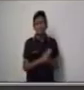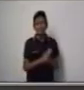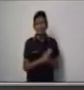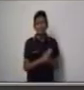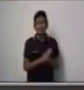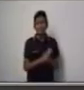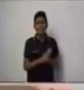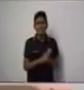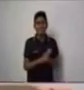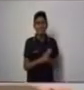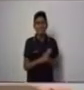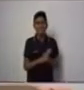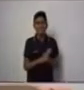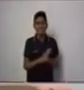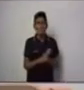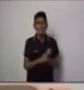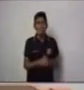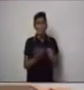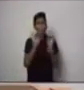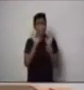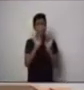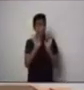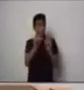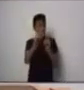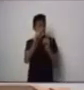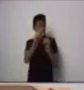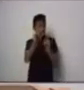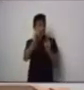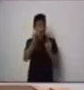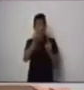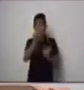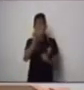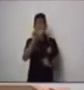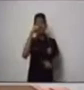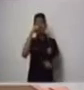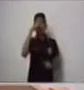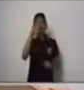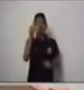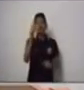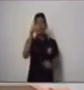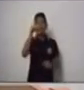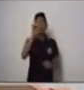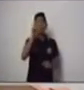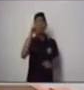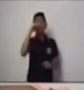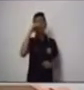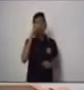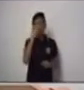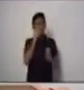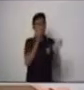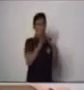Muy bien. Es la palabra saltamontes y la ilustramos con esta figura.